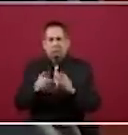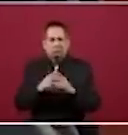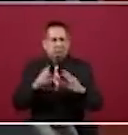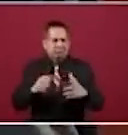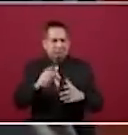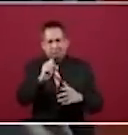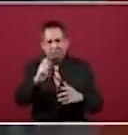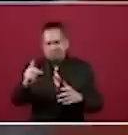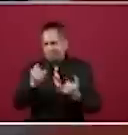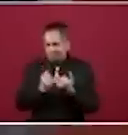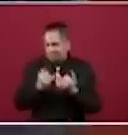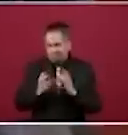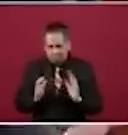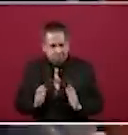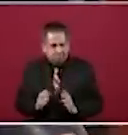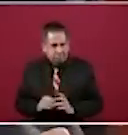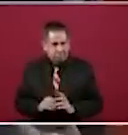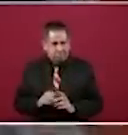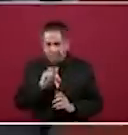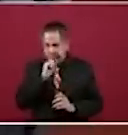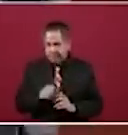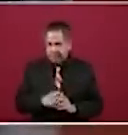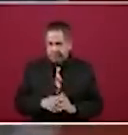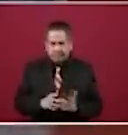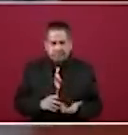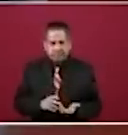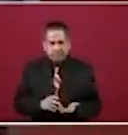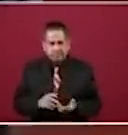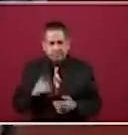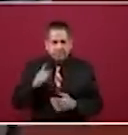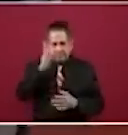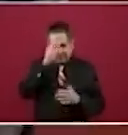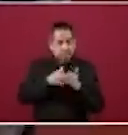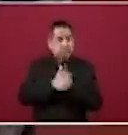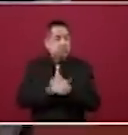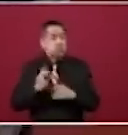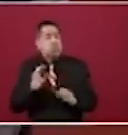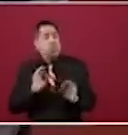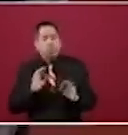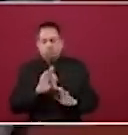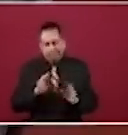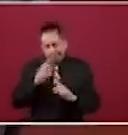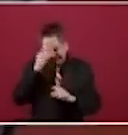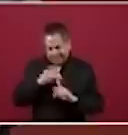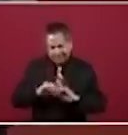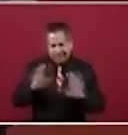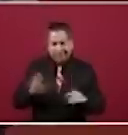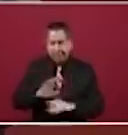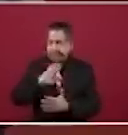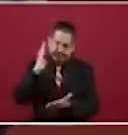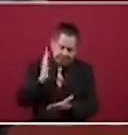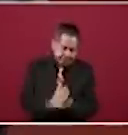pública? O sea, no podemos tapar el sol con un dedo. Eso ya se